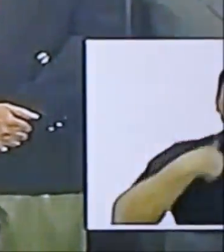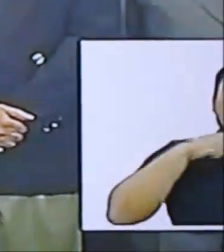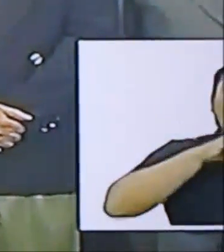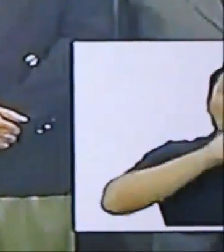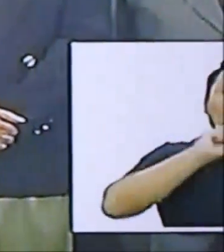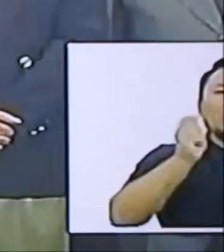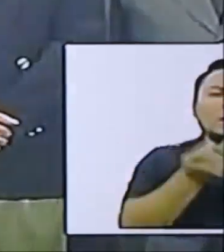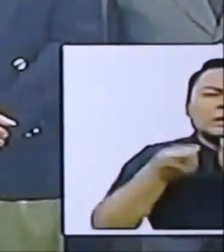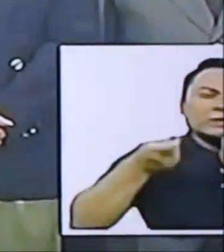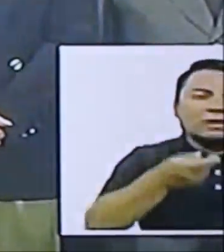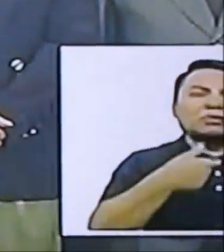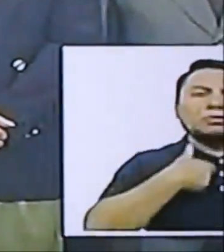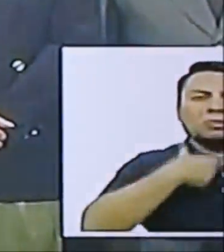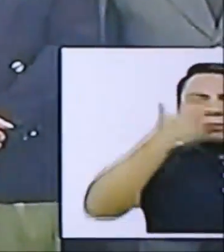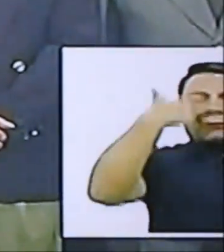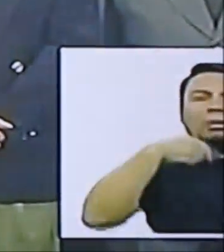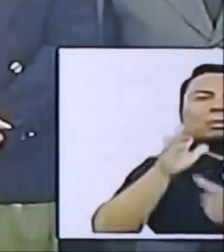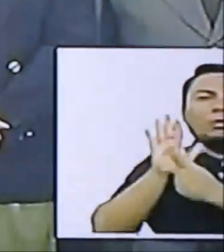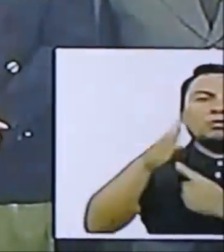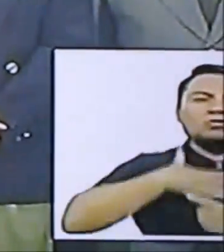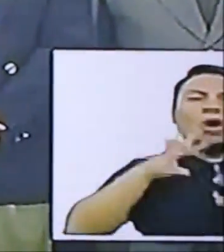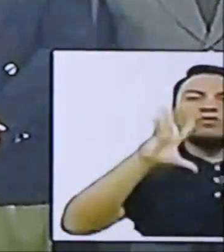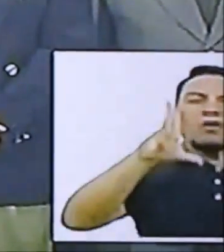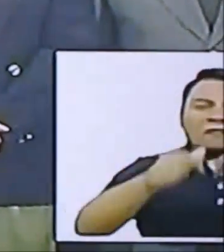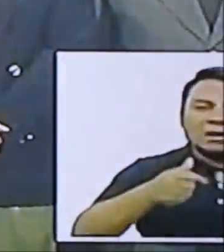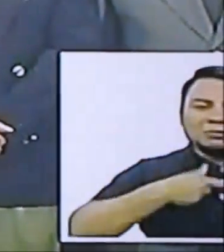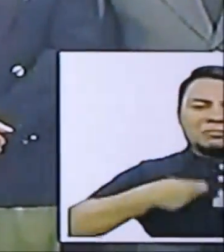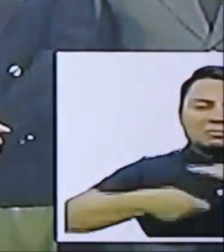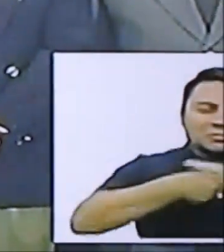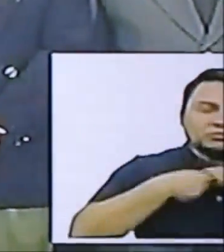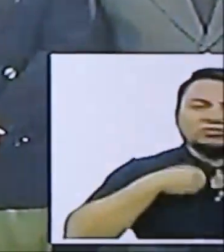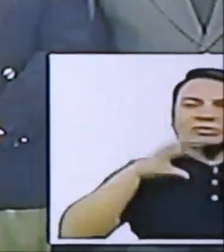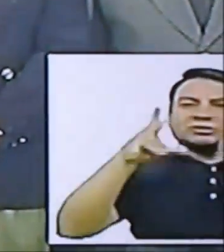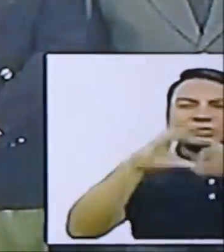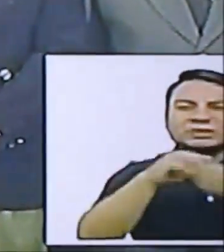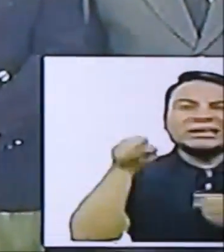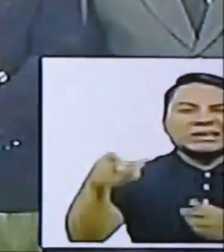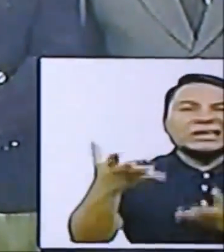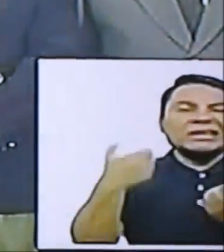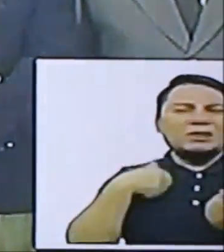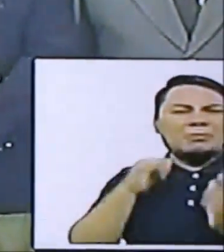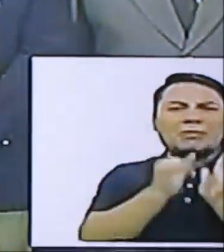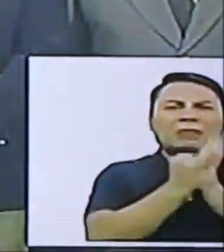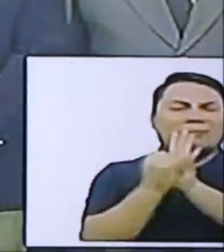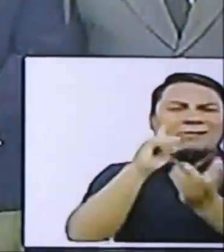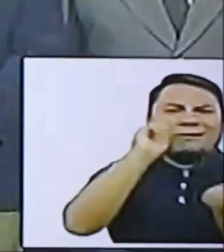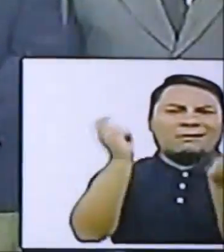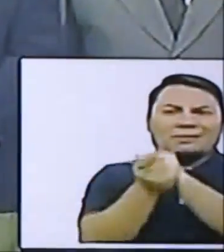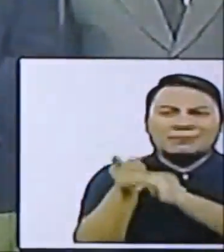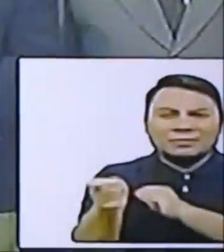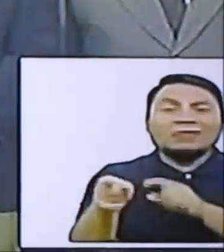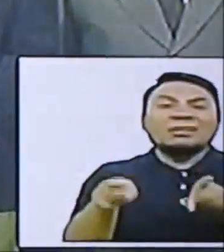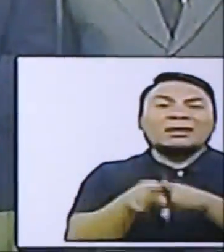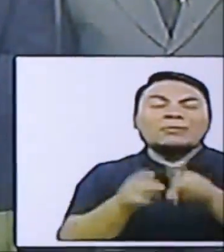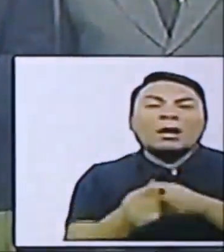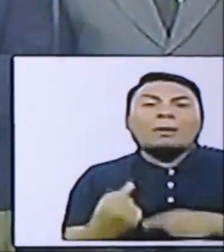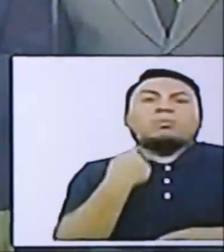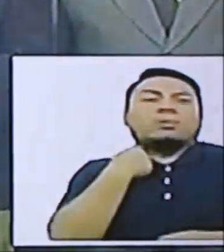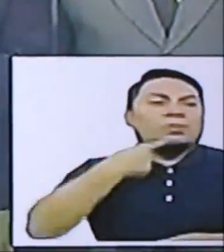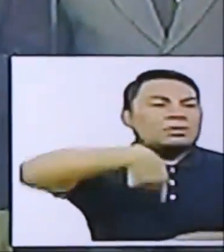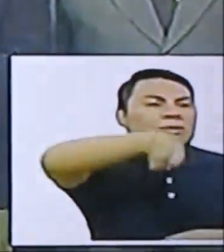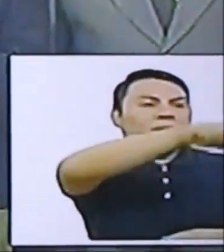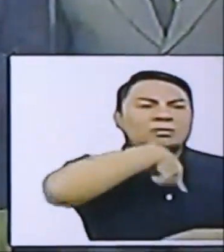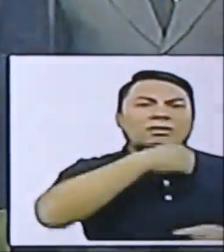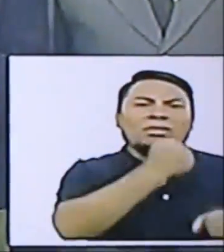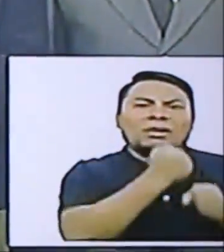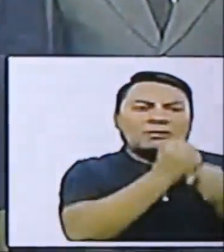persona corrupta y ha conseguido hasta afectar a un grupo de trabajadores sencillos y